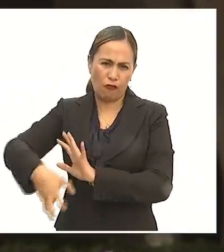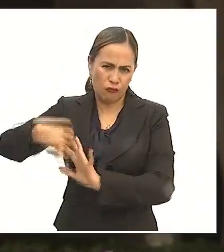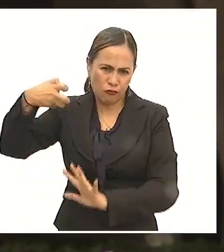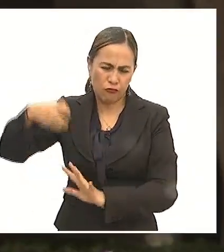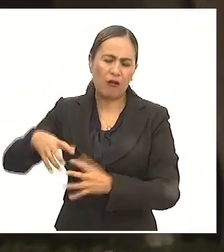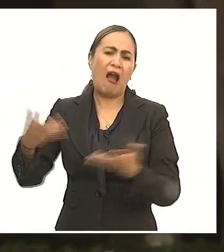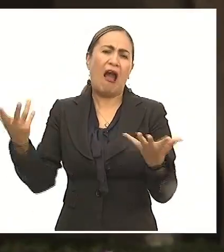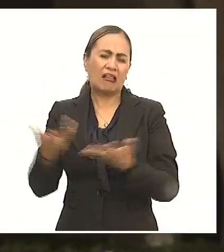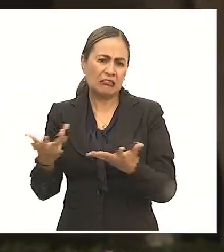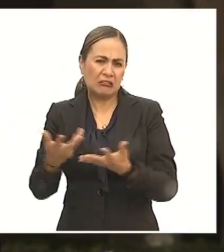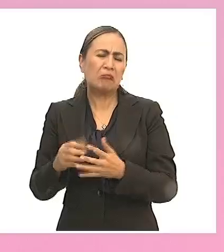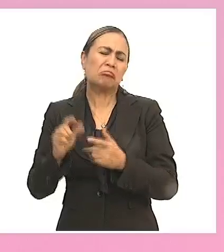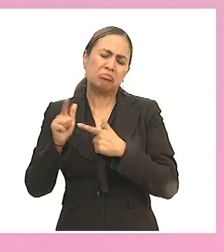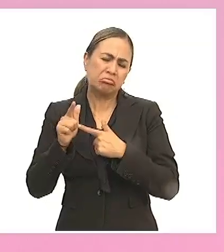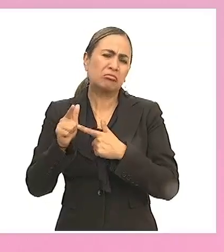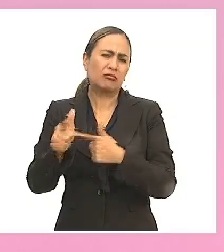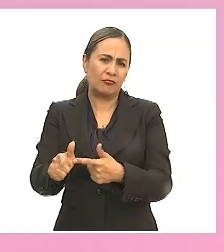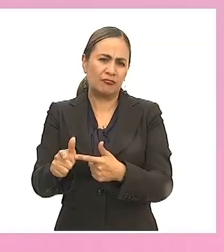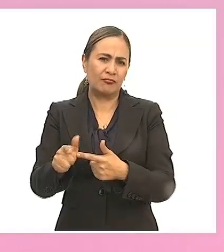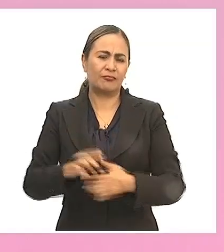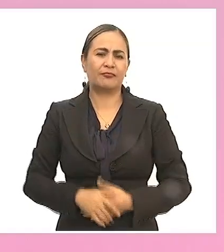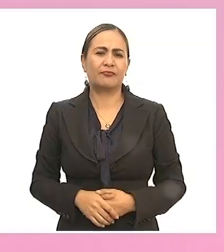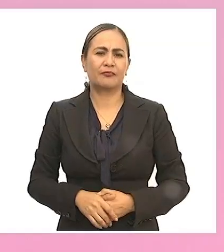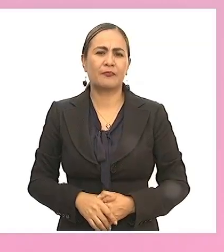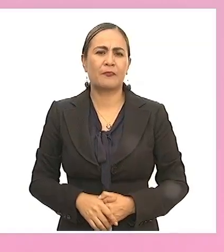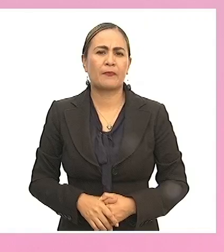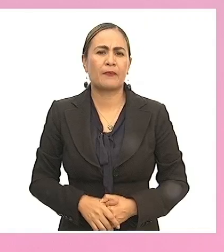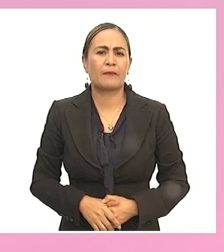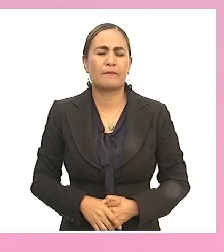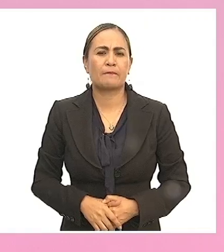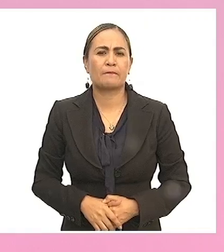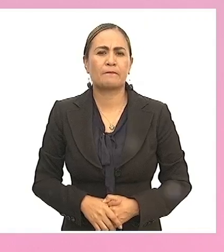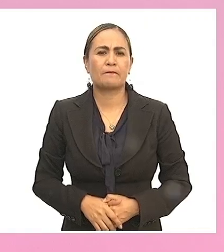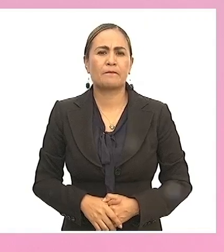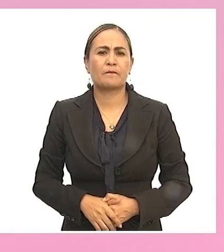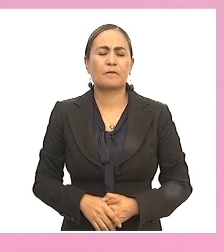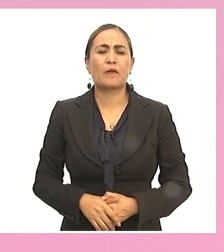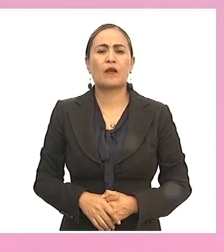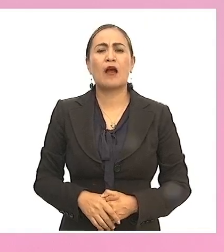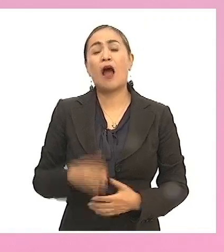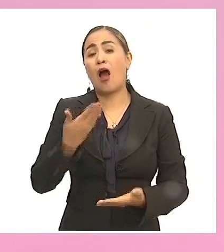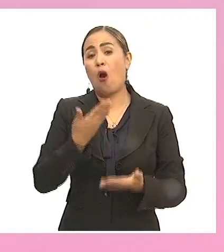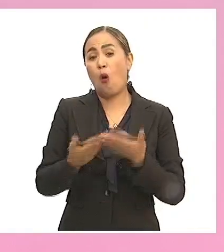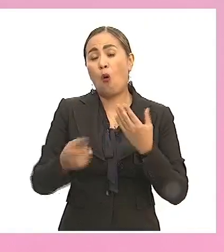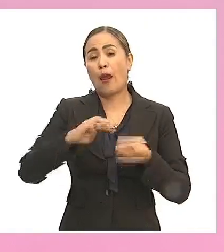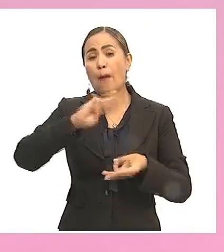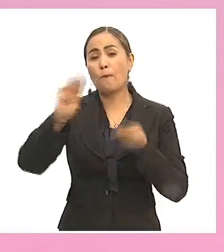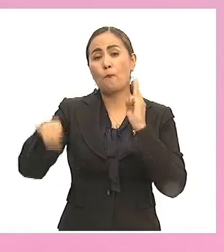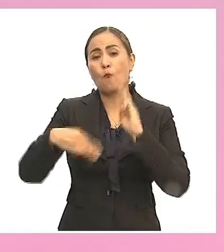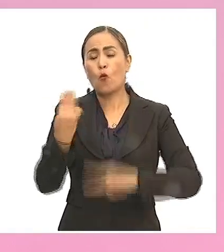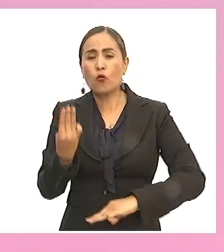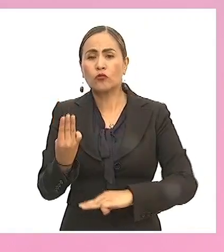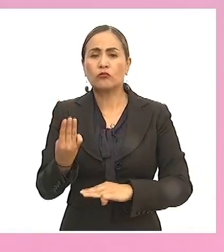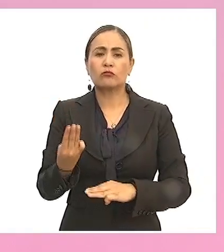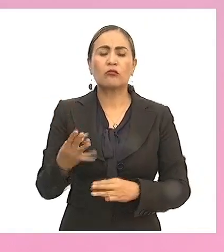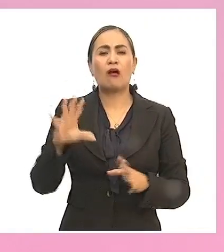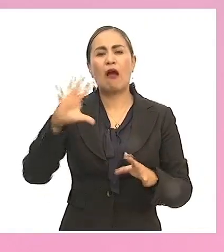produciendo. Y hoy hay en el mundo aproximadamente